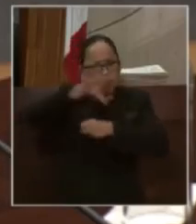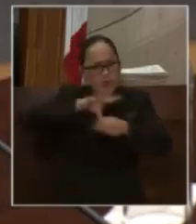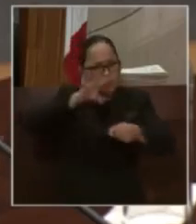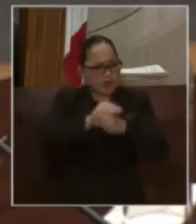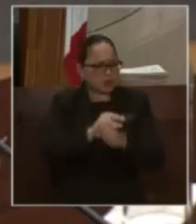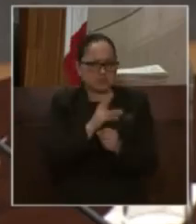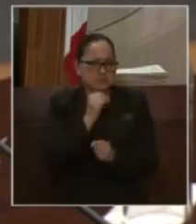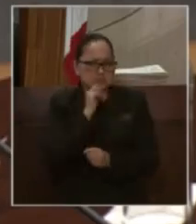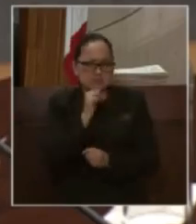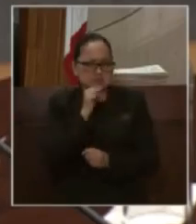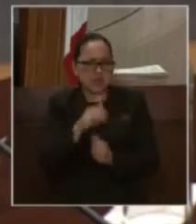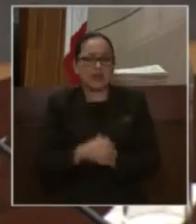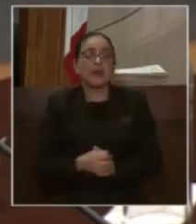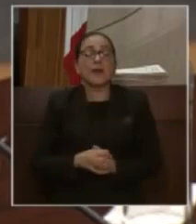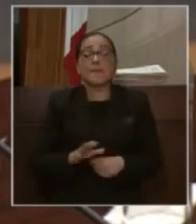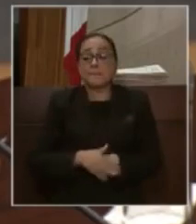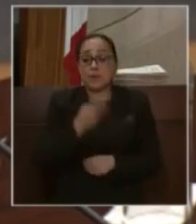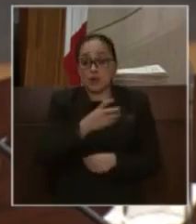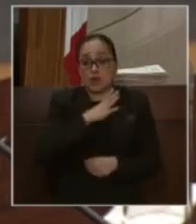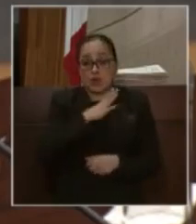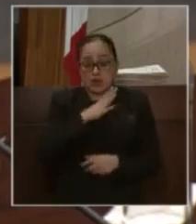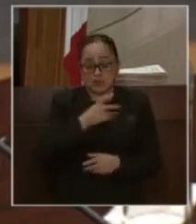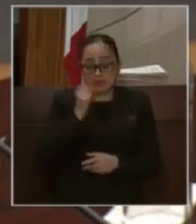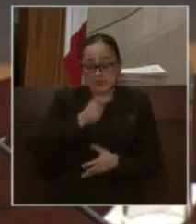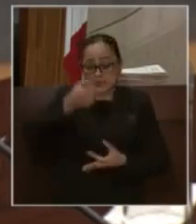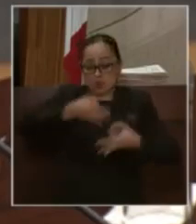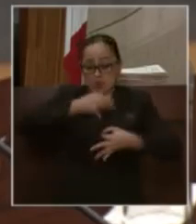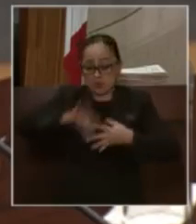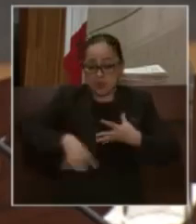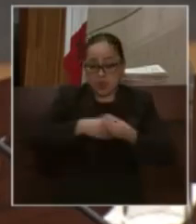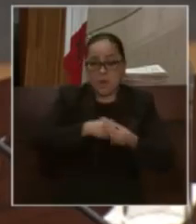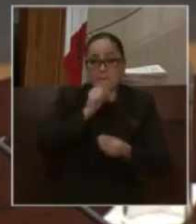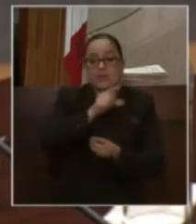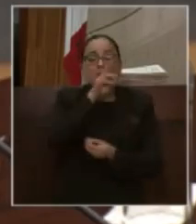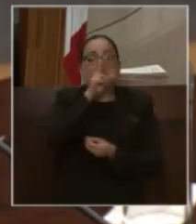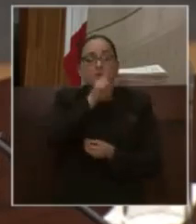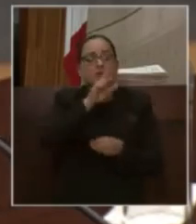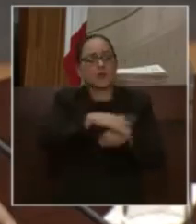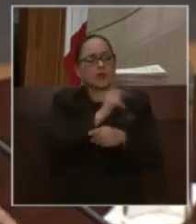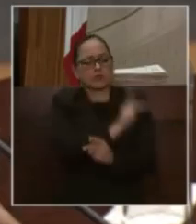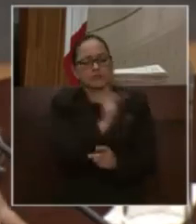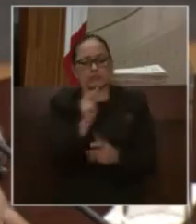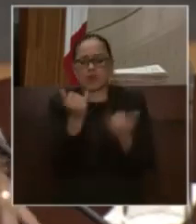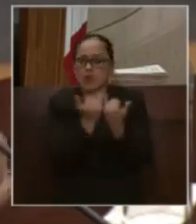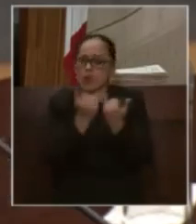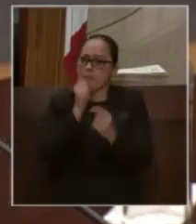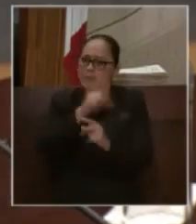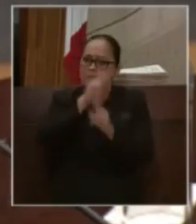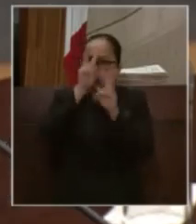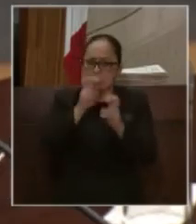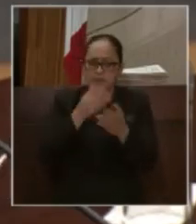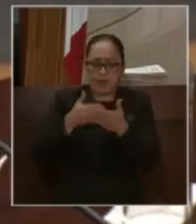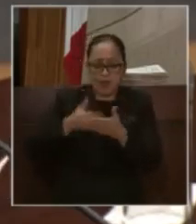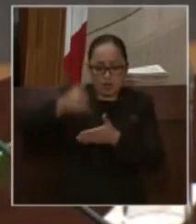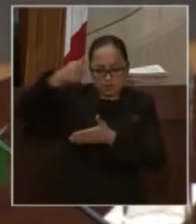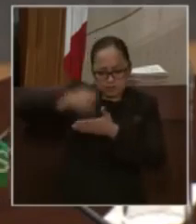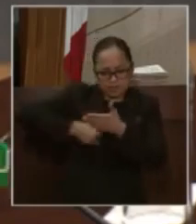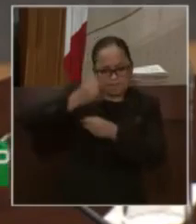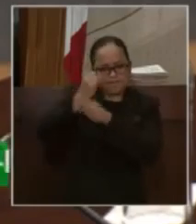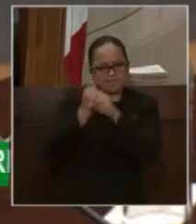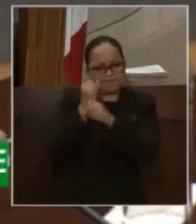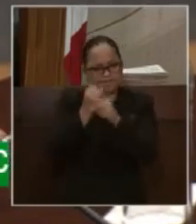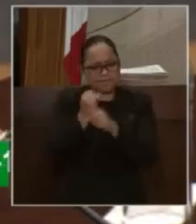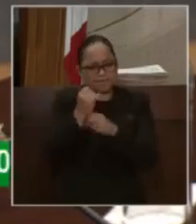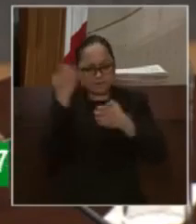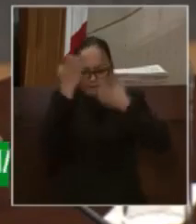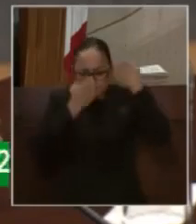por la responsable. También se propone acumular los recursos por identidad en la sentencia reclamada. Respecto al análisis de fondo,